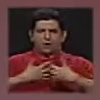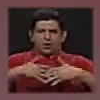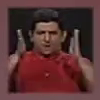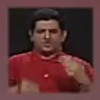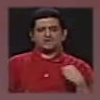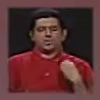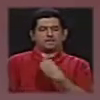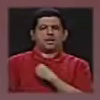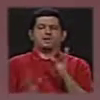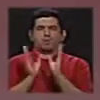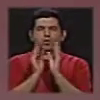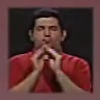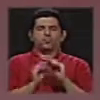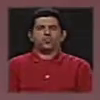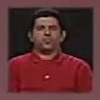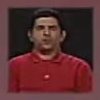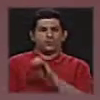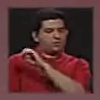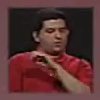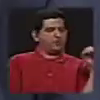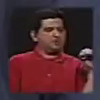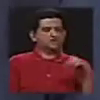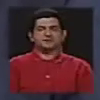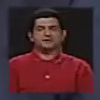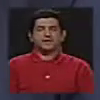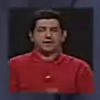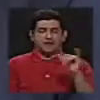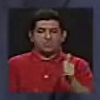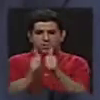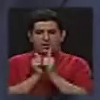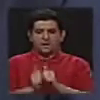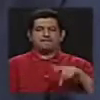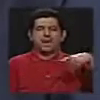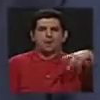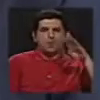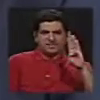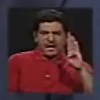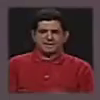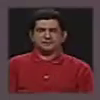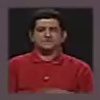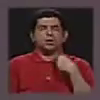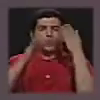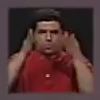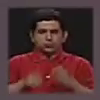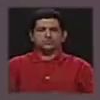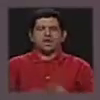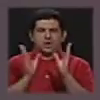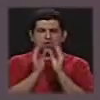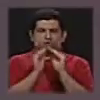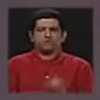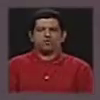y miembro del Foro de Occidente, y nos acompaña también Paul Brenes, vocero del Foro